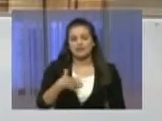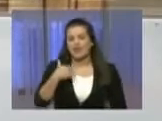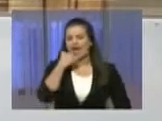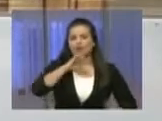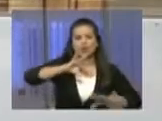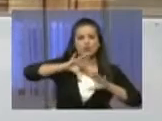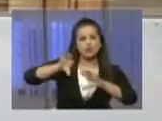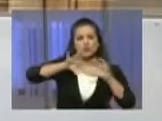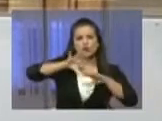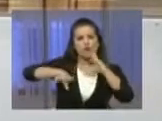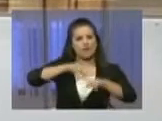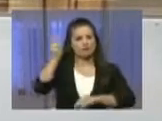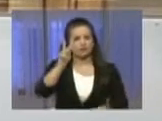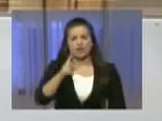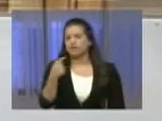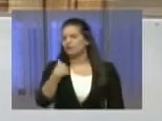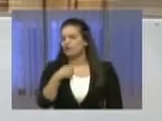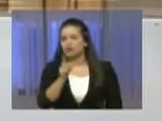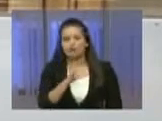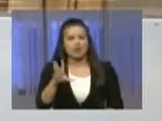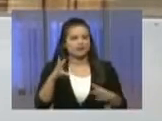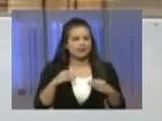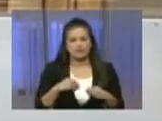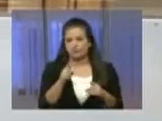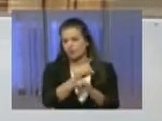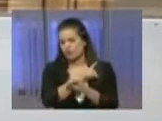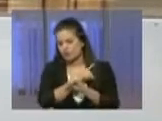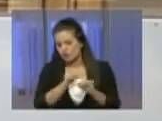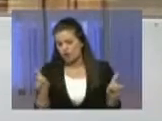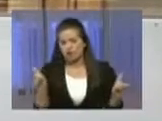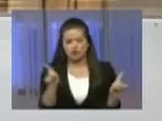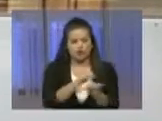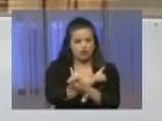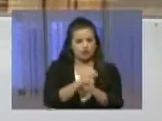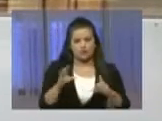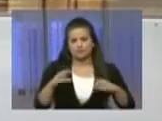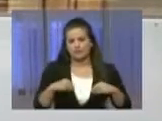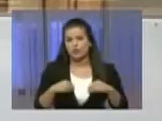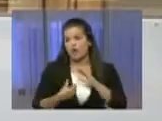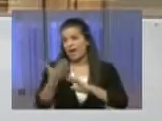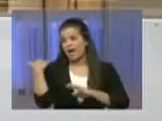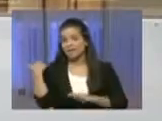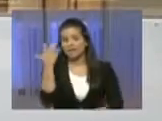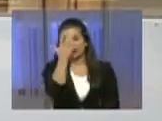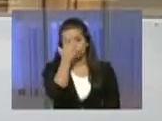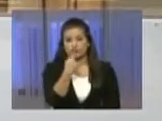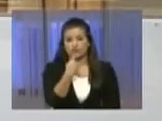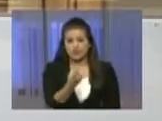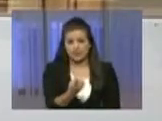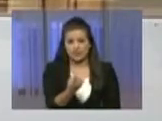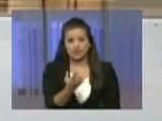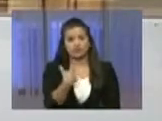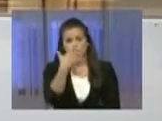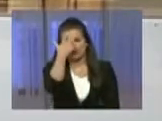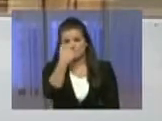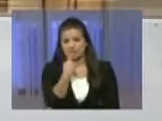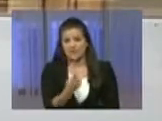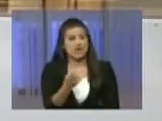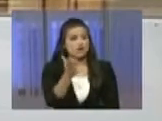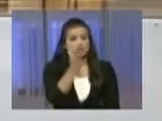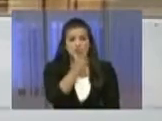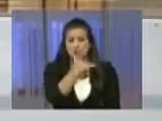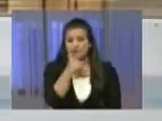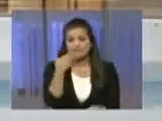país No lo voy a permitir no lo he permitido y lo dije en febrero no tiene viabilidad ninguno de esos